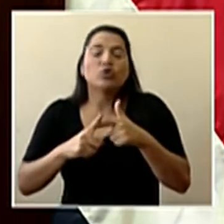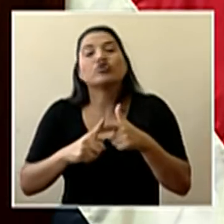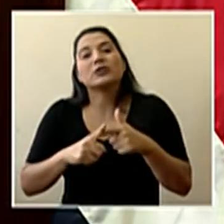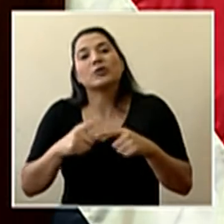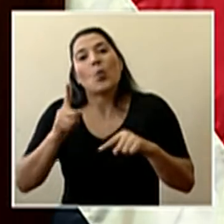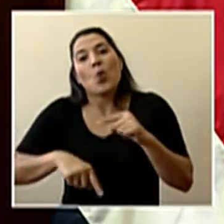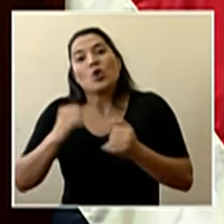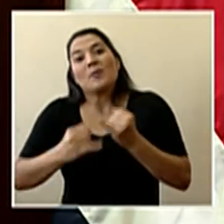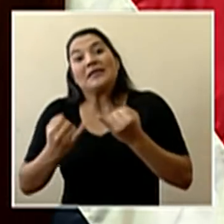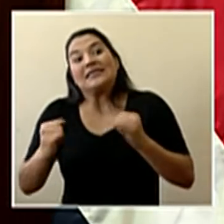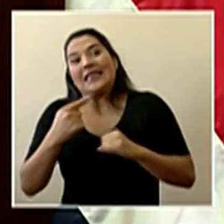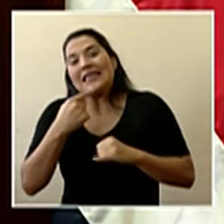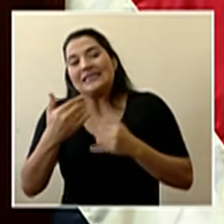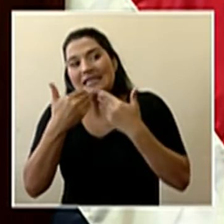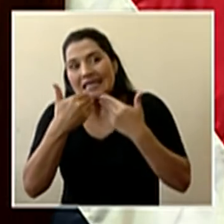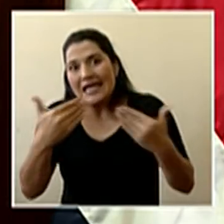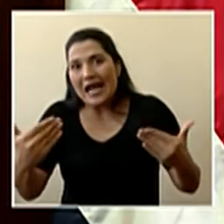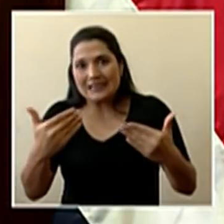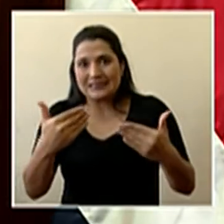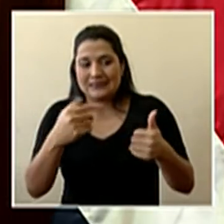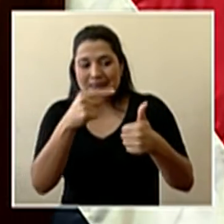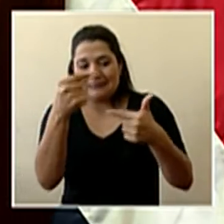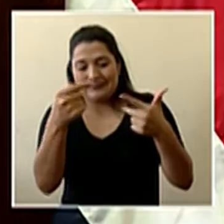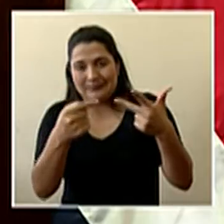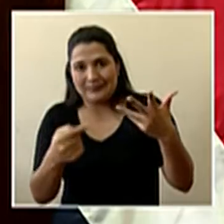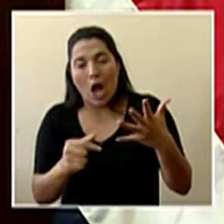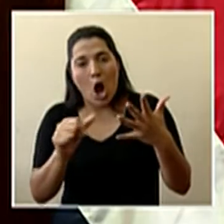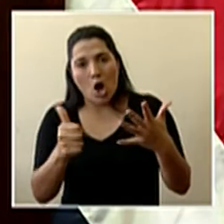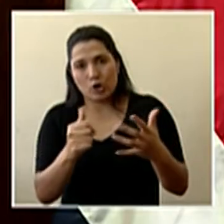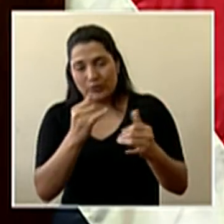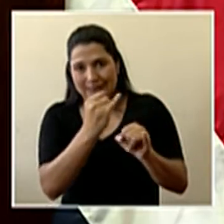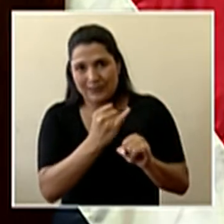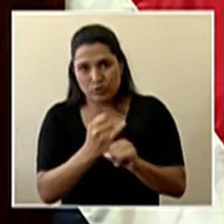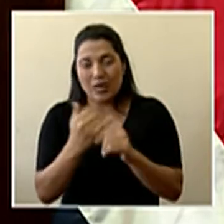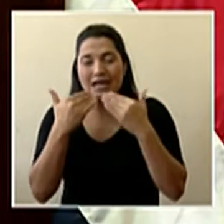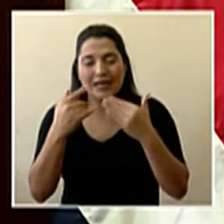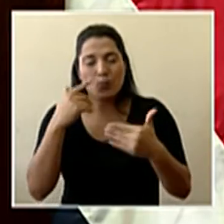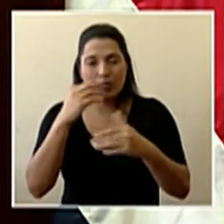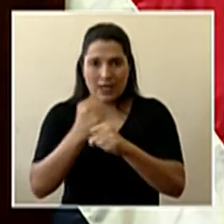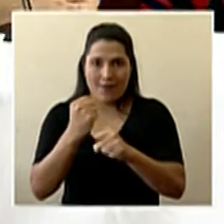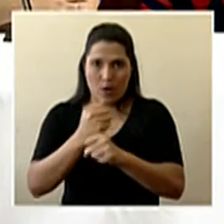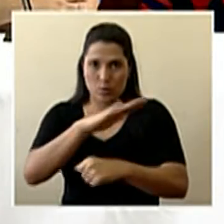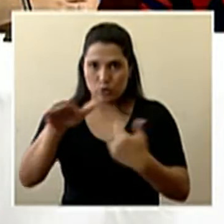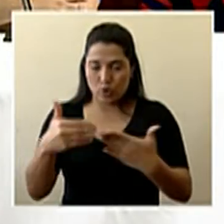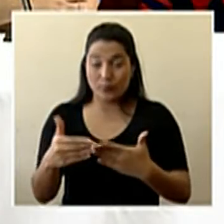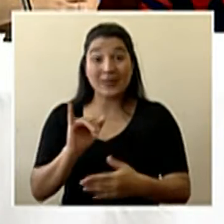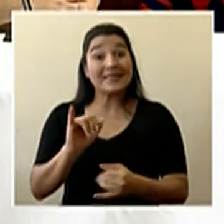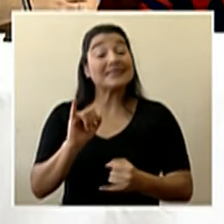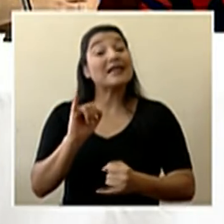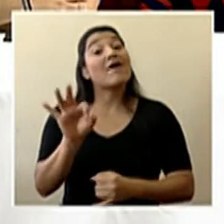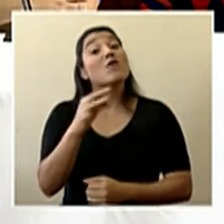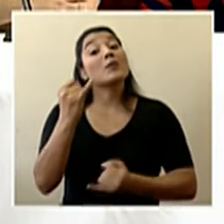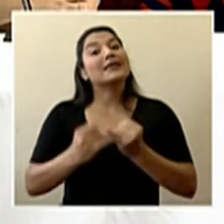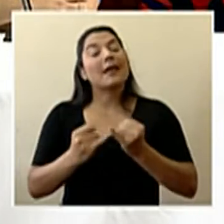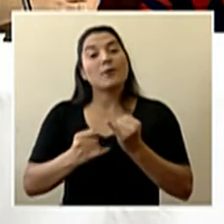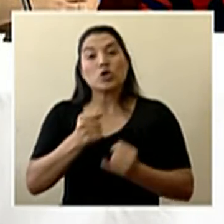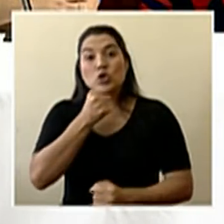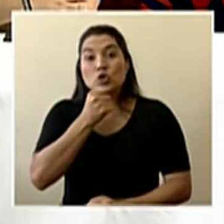darle gracias a estos otros componentes del trabajo que estamos haciendo. Gracias a todos. De esta forma damos por concluida la